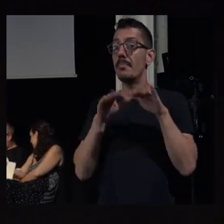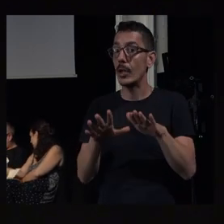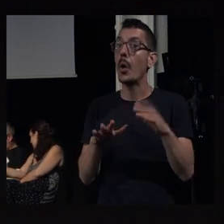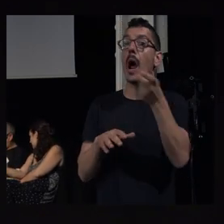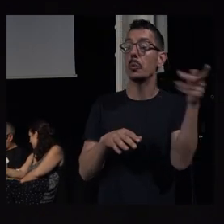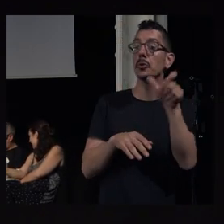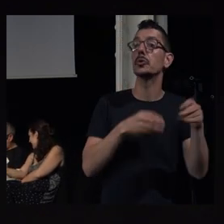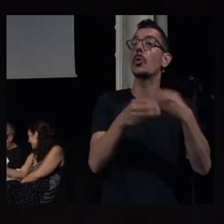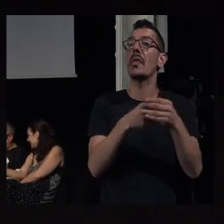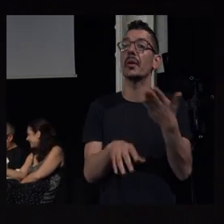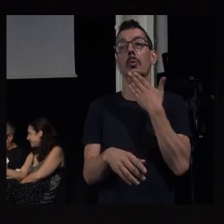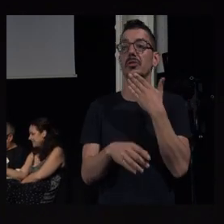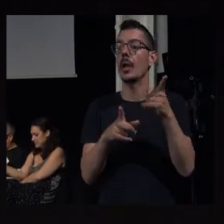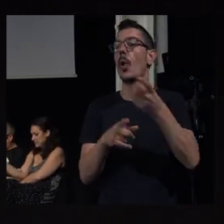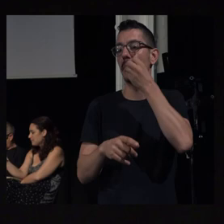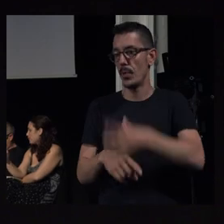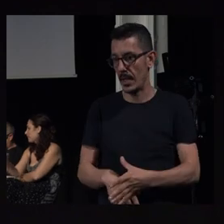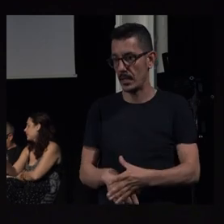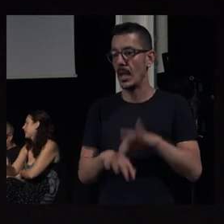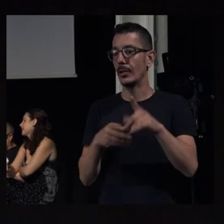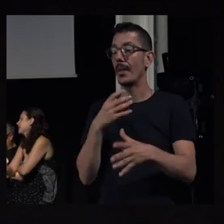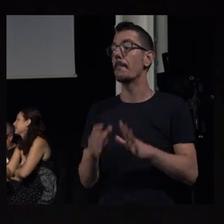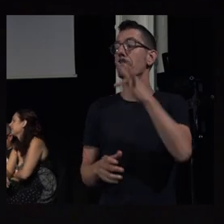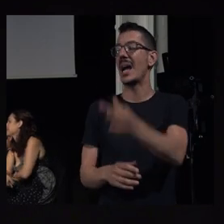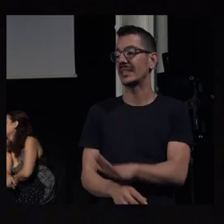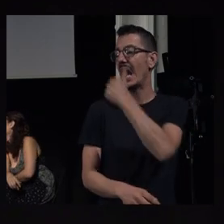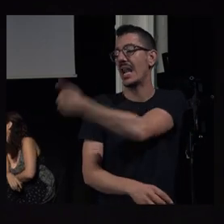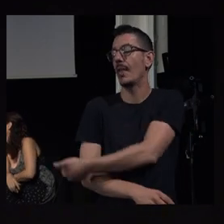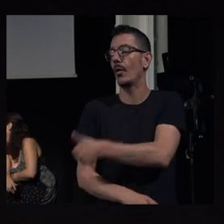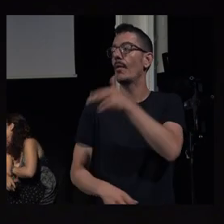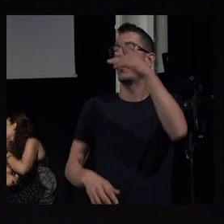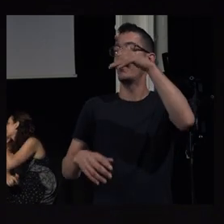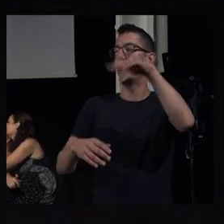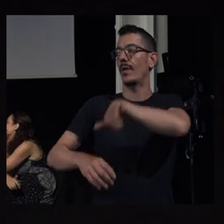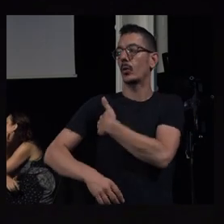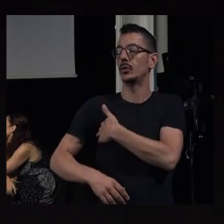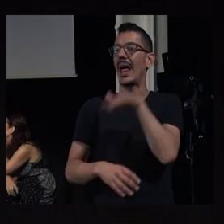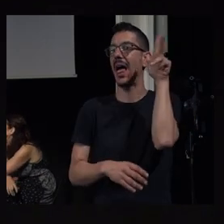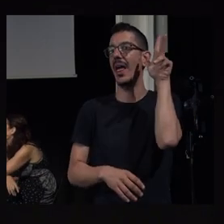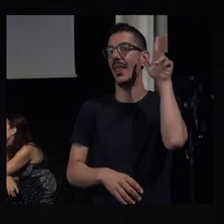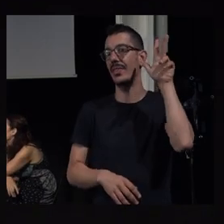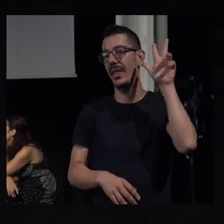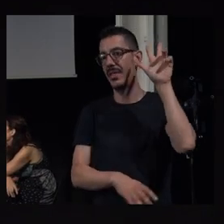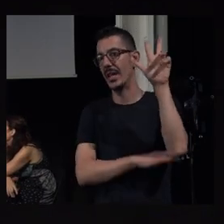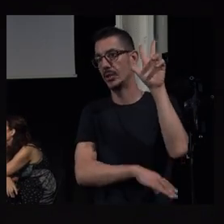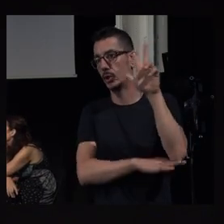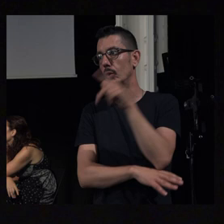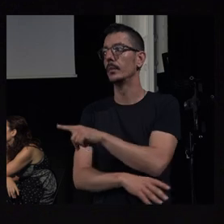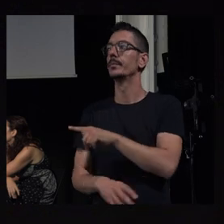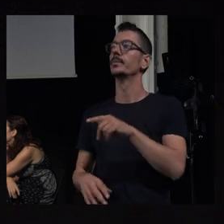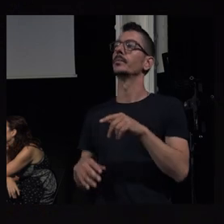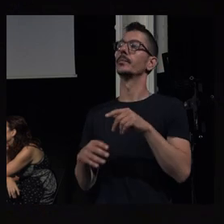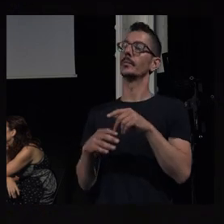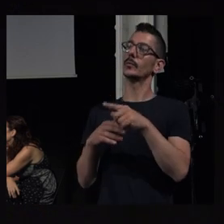eso, lo hacemos en la Facultad de Derecho con una aliada que es una abolicionista histórica en Euskal Herria, Arantxa Campos, a la cual